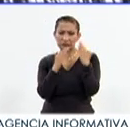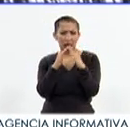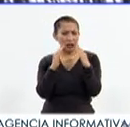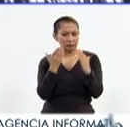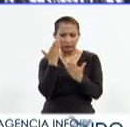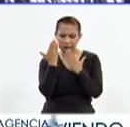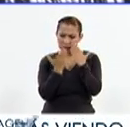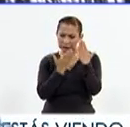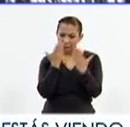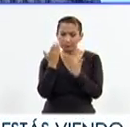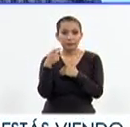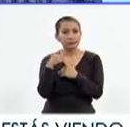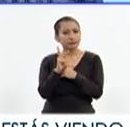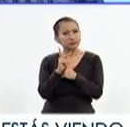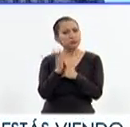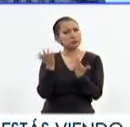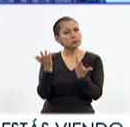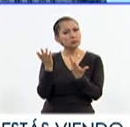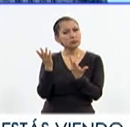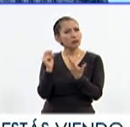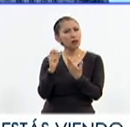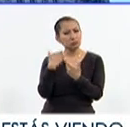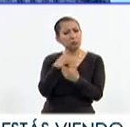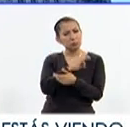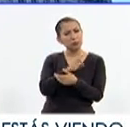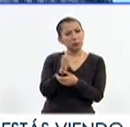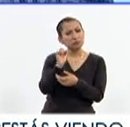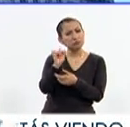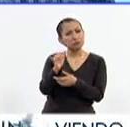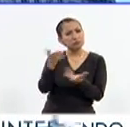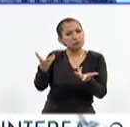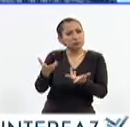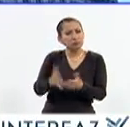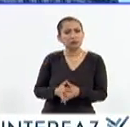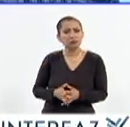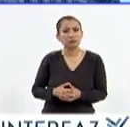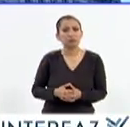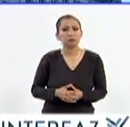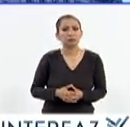casa, pero pues no es nada que no se pueda